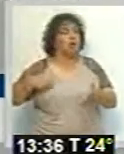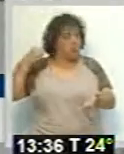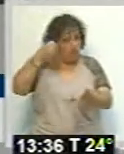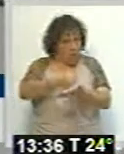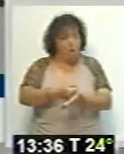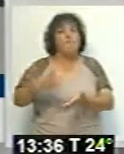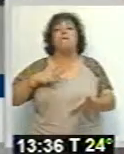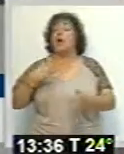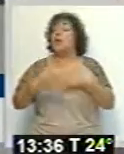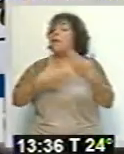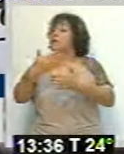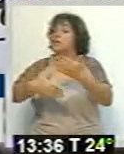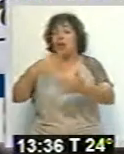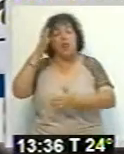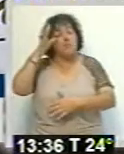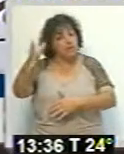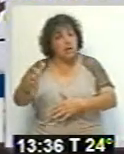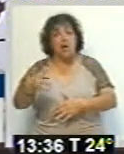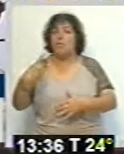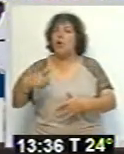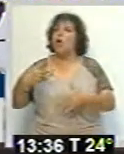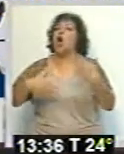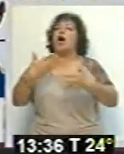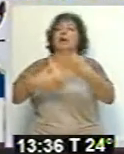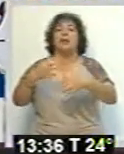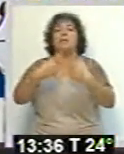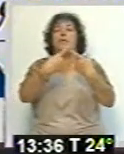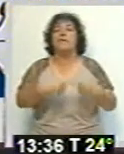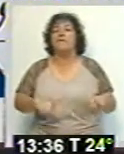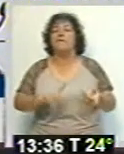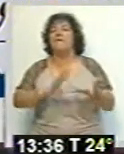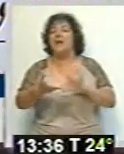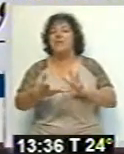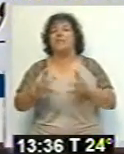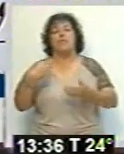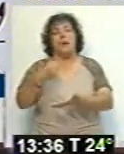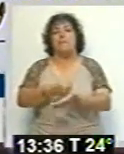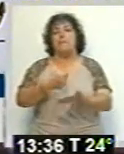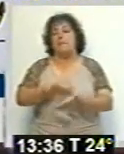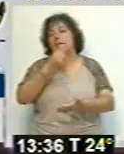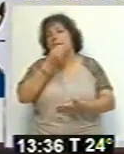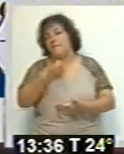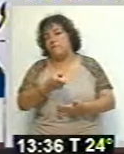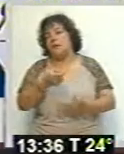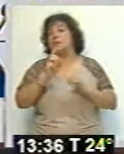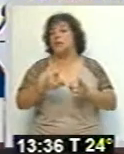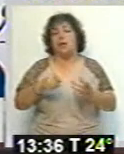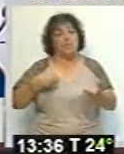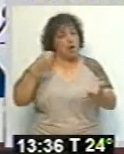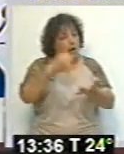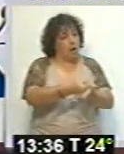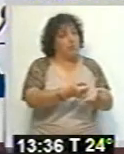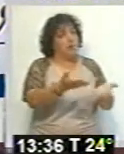falta avanzar muchísimo. Hemos generado distintos medios de pago para, bueno, facilitar el pago y también las debidas intimaciones a quienes no